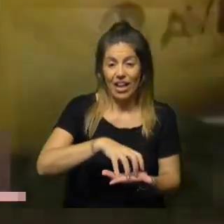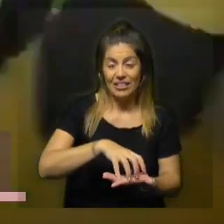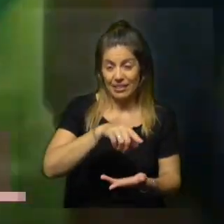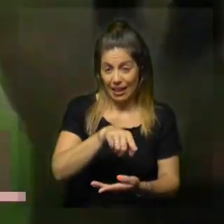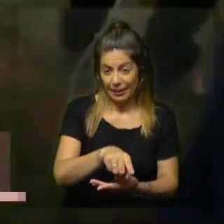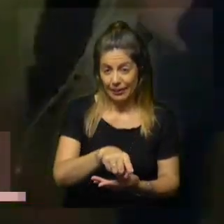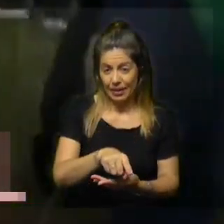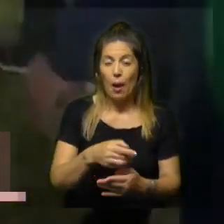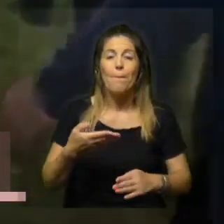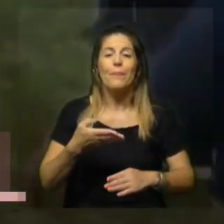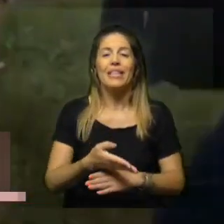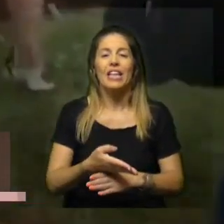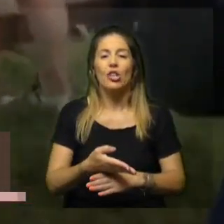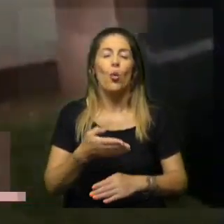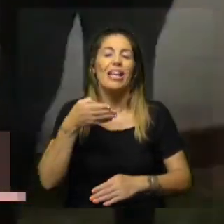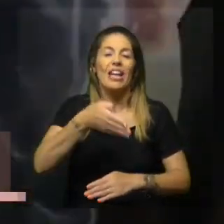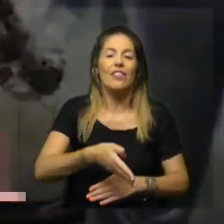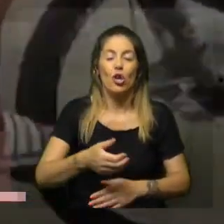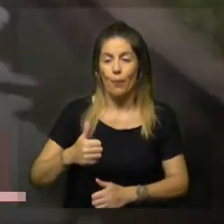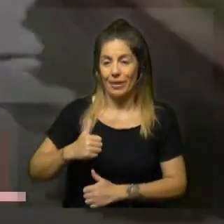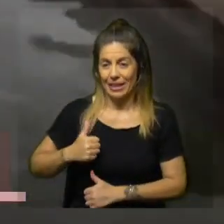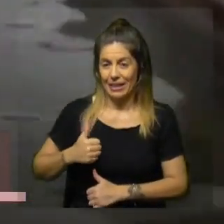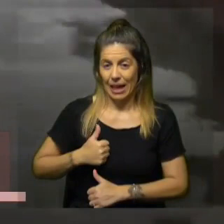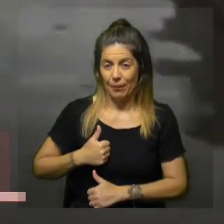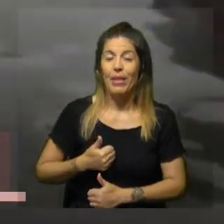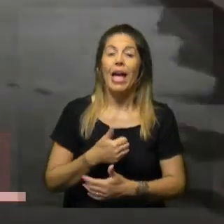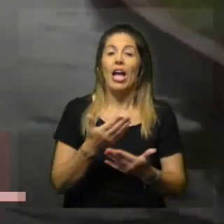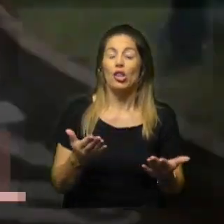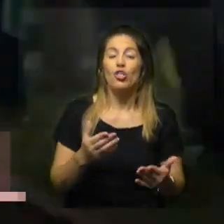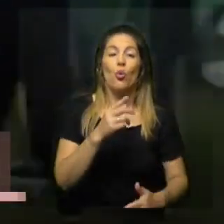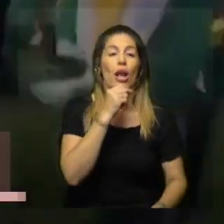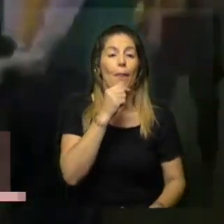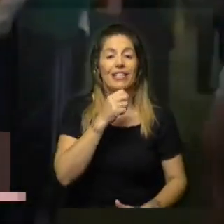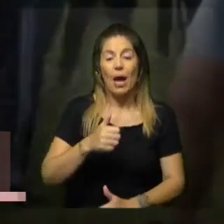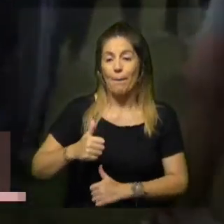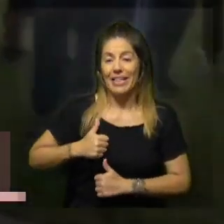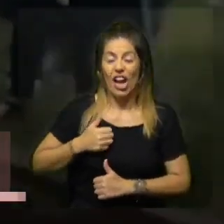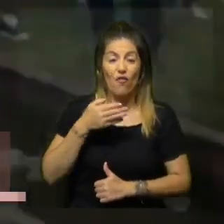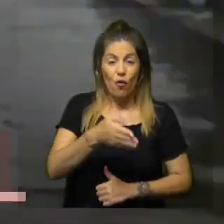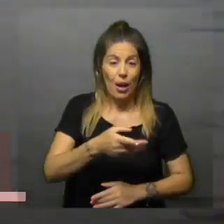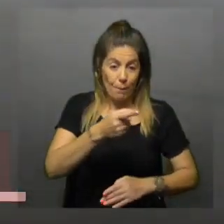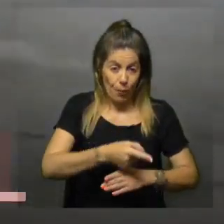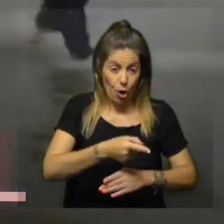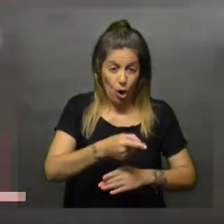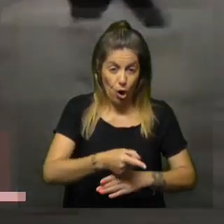cuarteles, pidiendo una intervención militar. Entonces, cuando la policía militar fue, por orden del